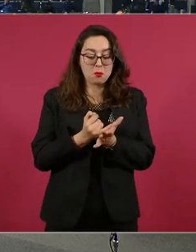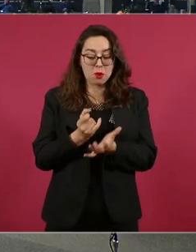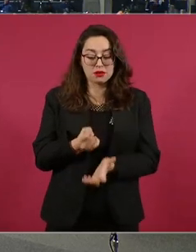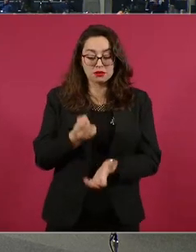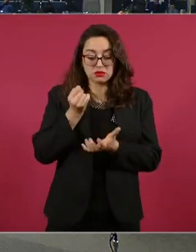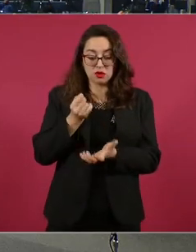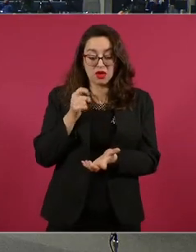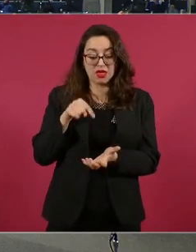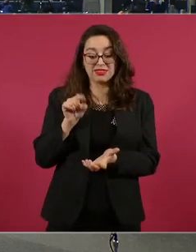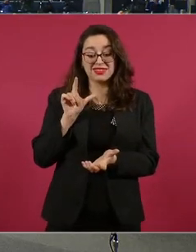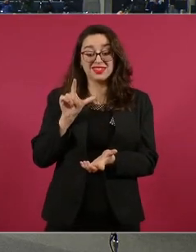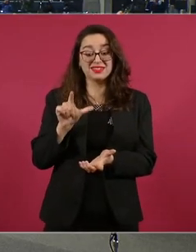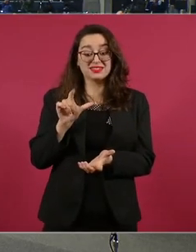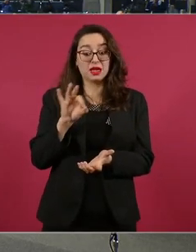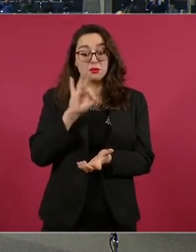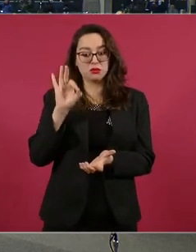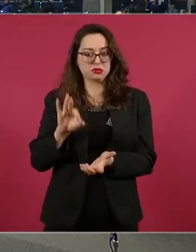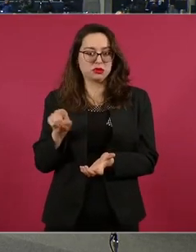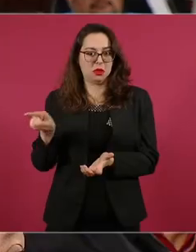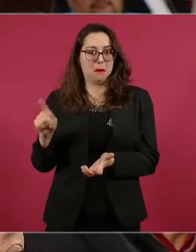mi pregunta